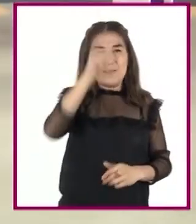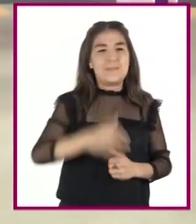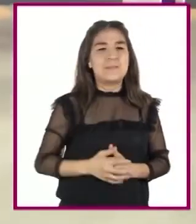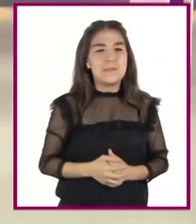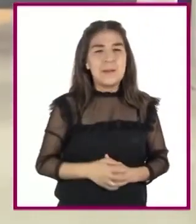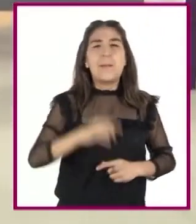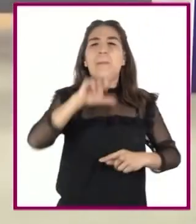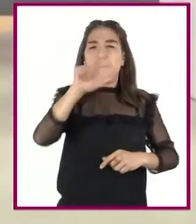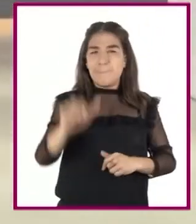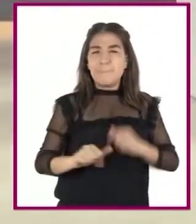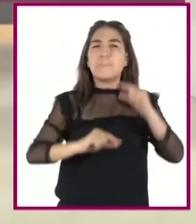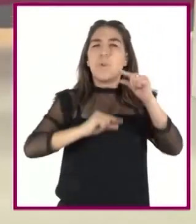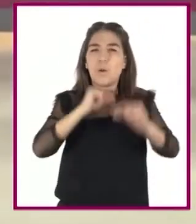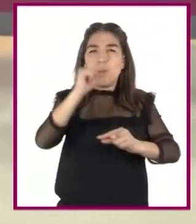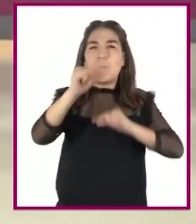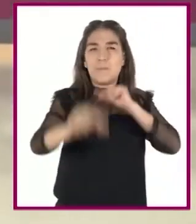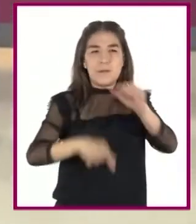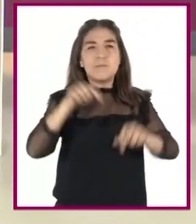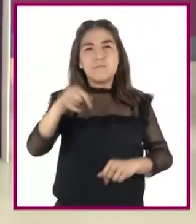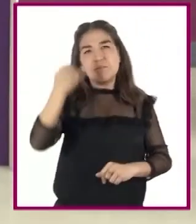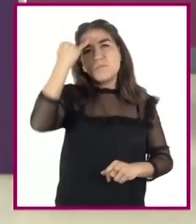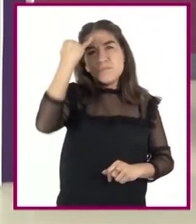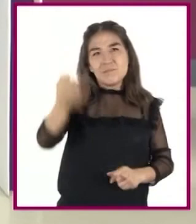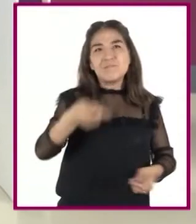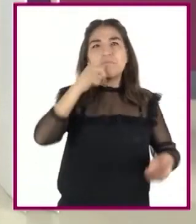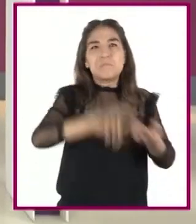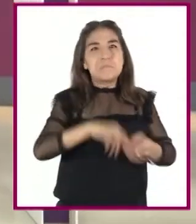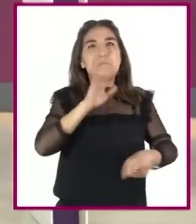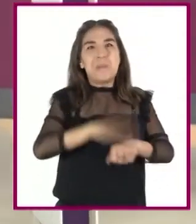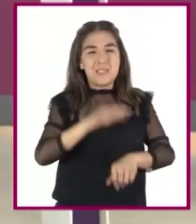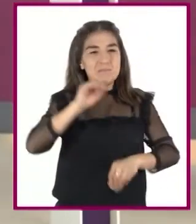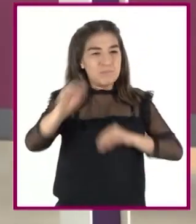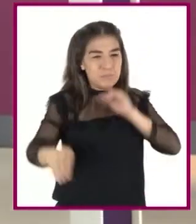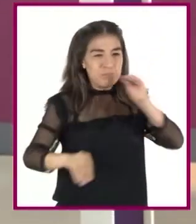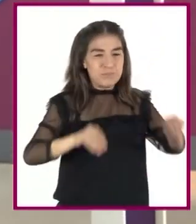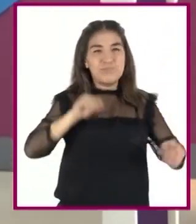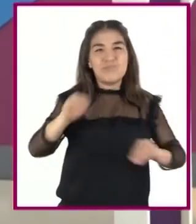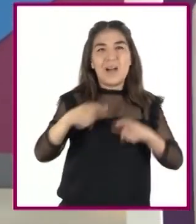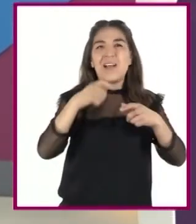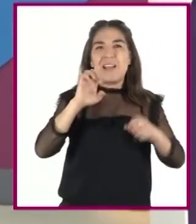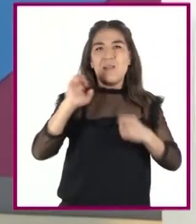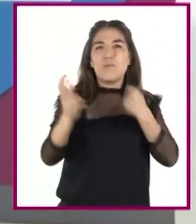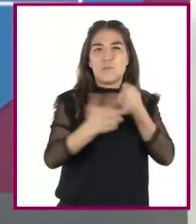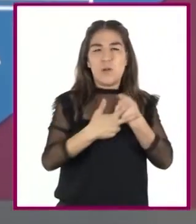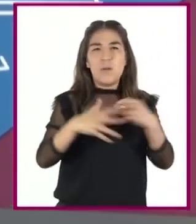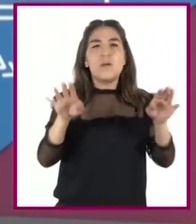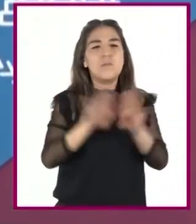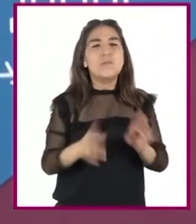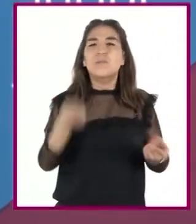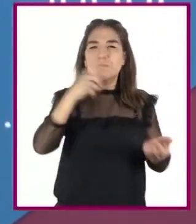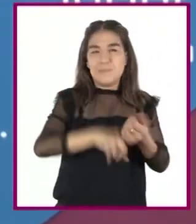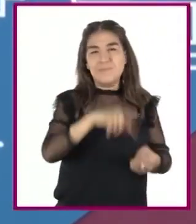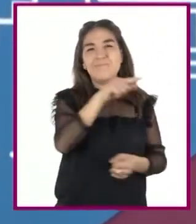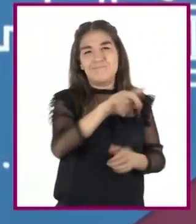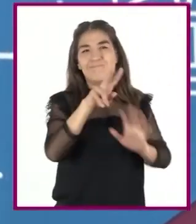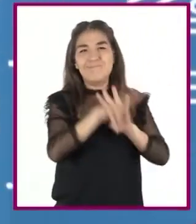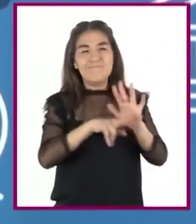Poco a poco, estas ideas se extendieron por Europa. Conozcamos cómo a través del siguiente video.